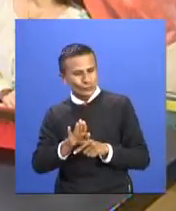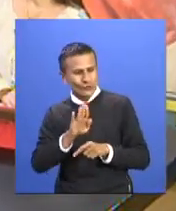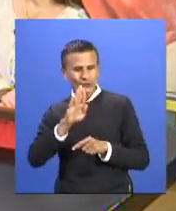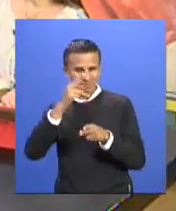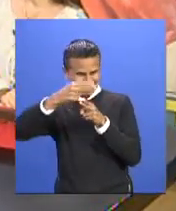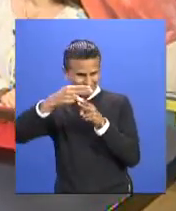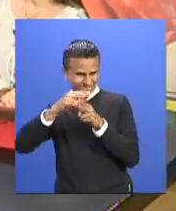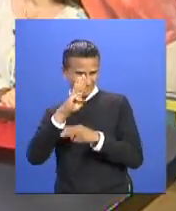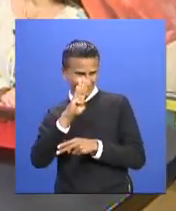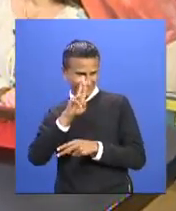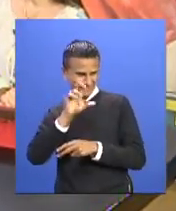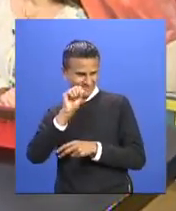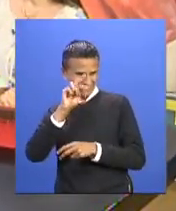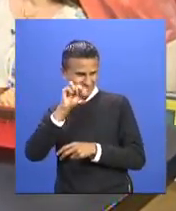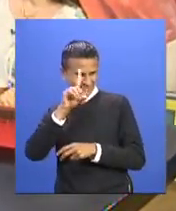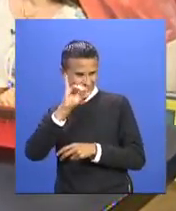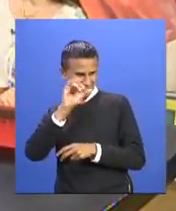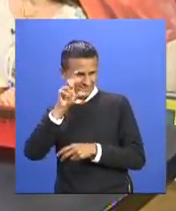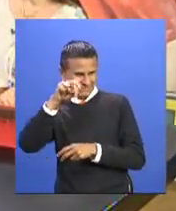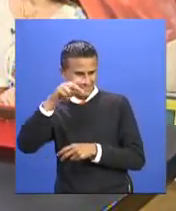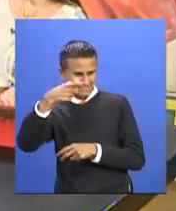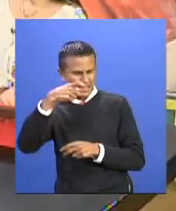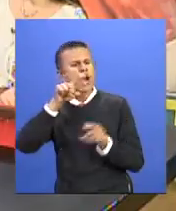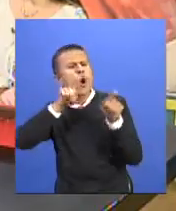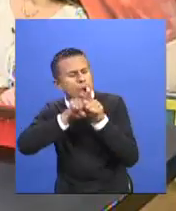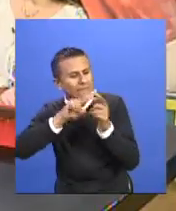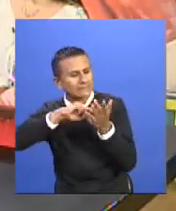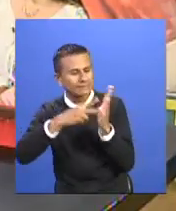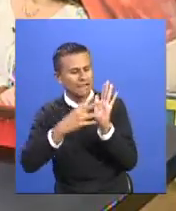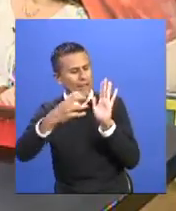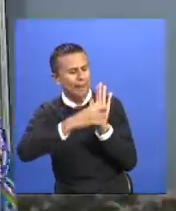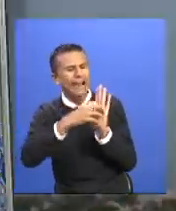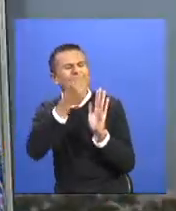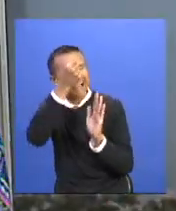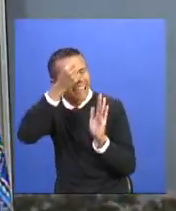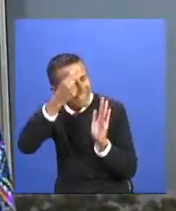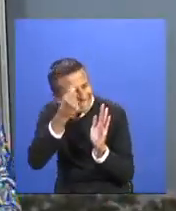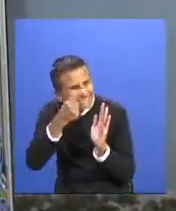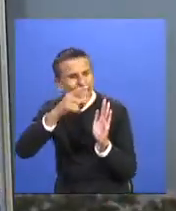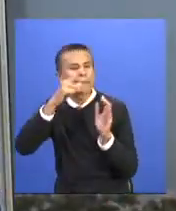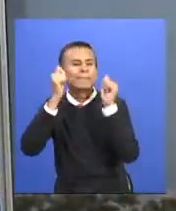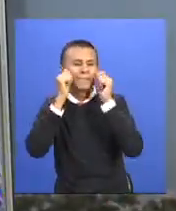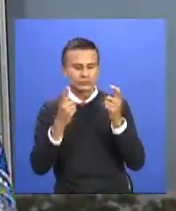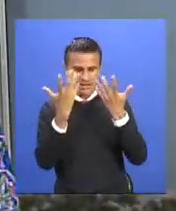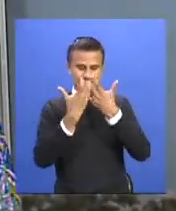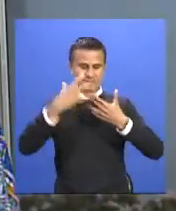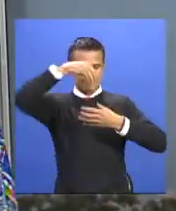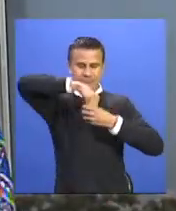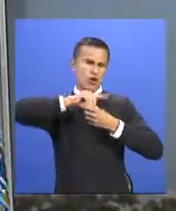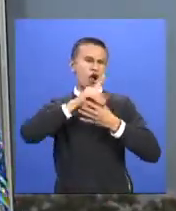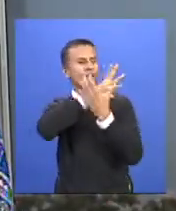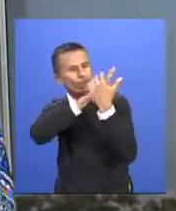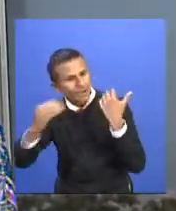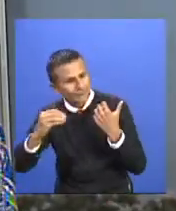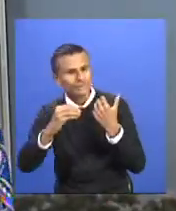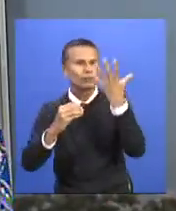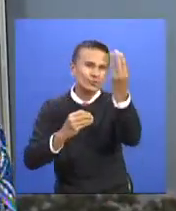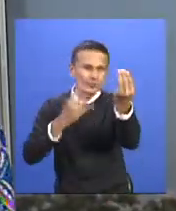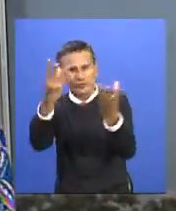ya estratégica, esa parte de imagen y cómo hago que me entiendan todas las personas que están, que son externas a la compañía,